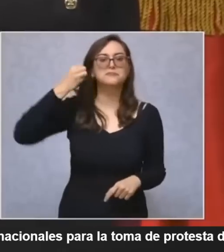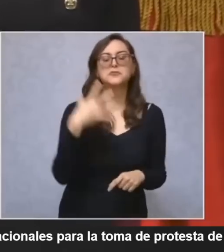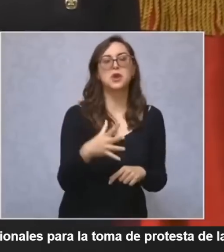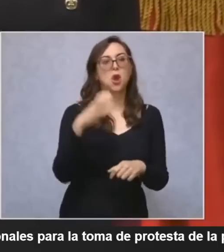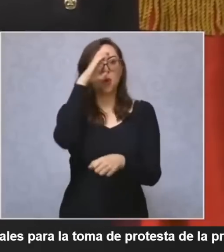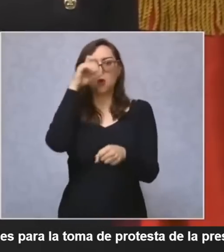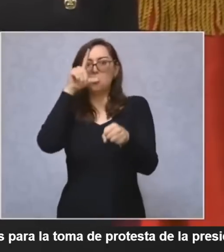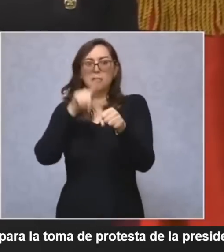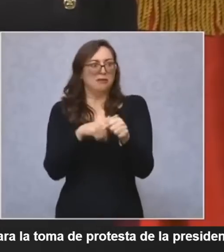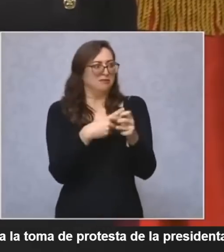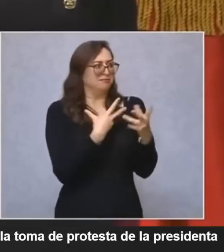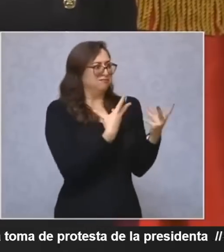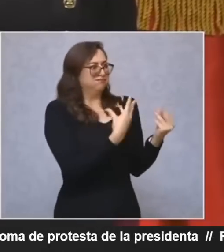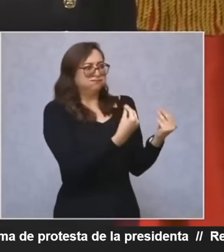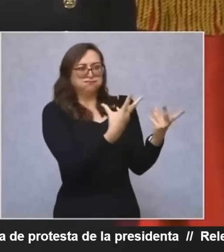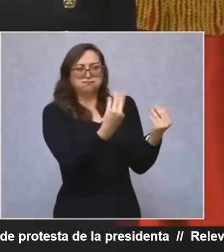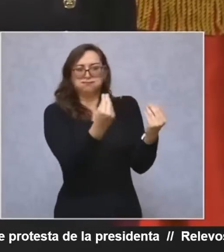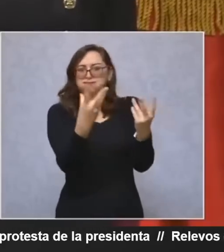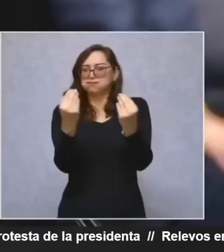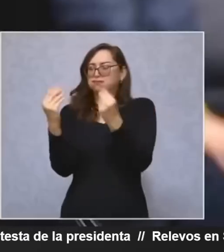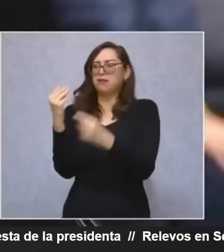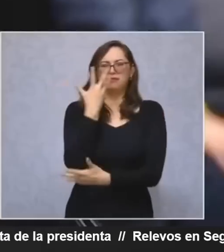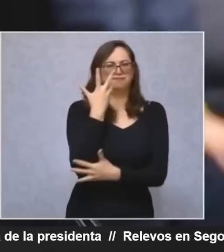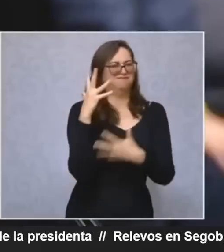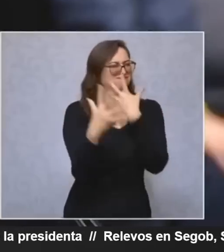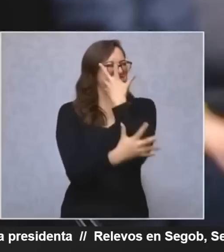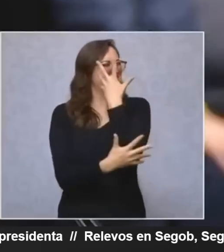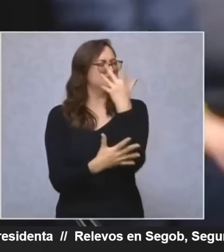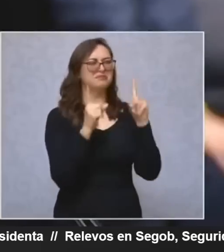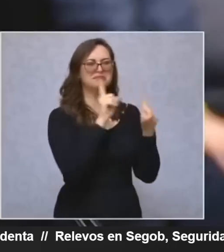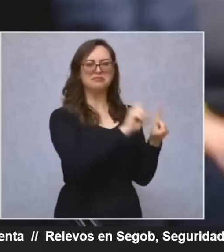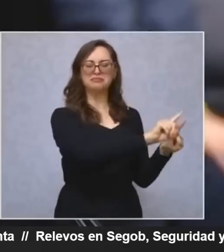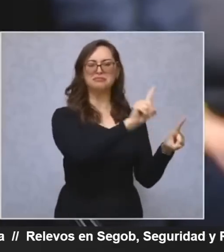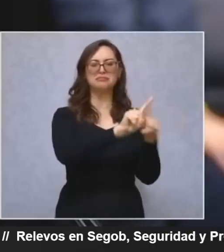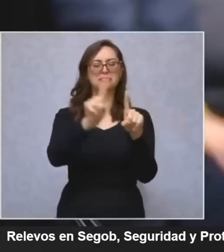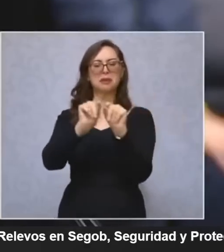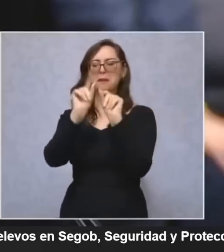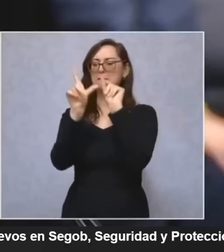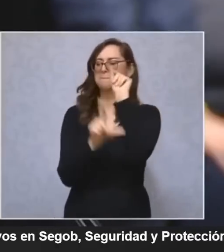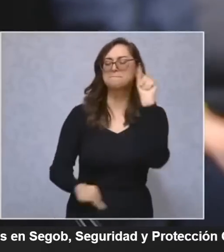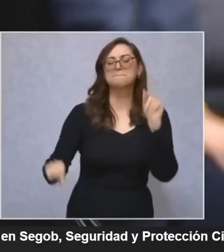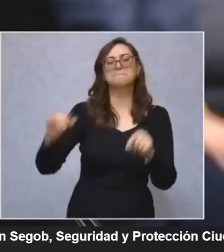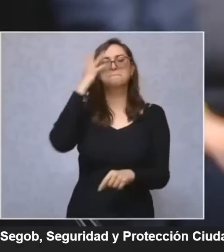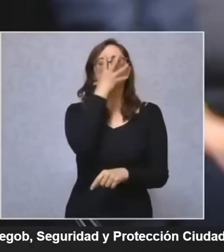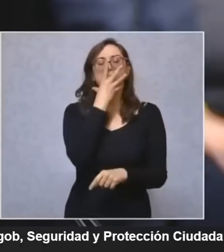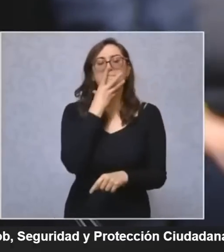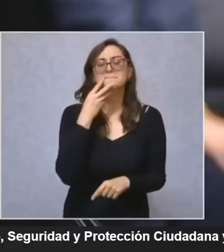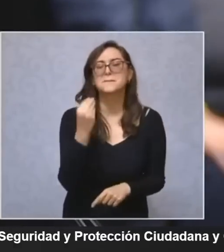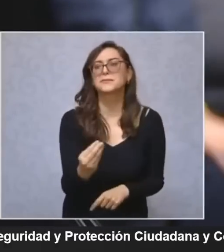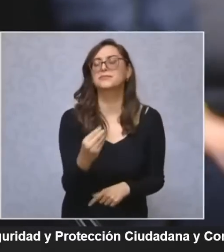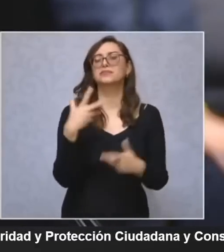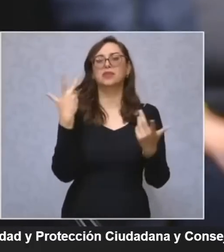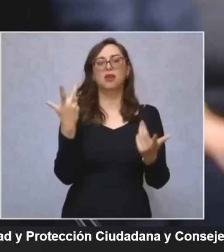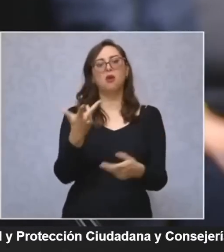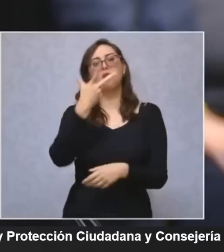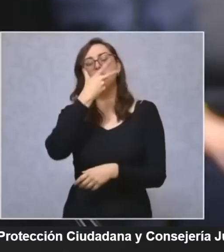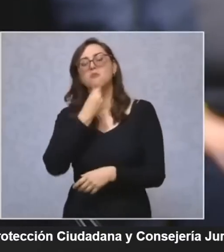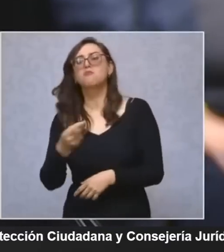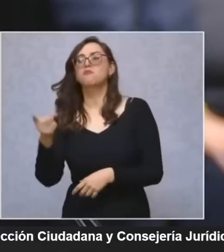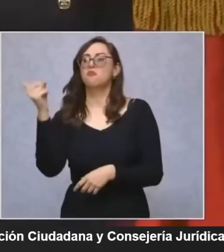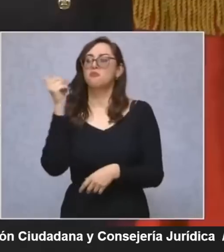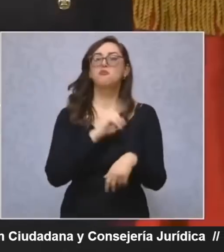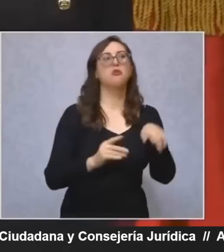mosaico cultural, por nuestra biodiversidad. México es maravilloso gracias a nuestros paisanos y